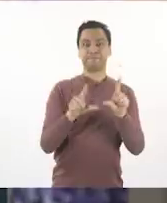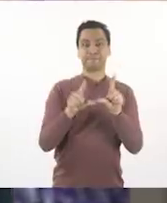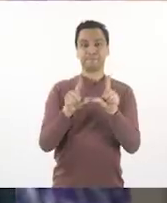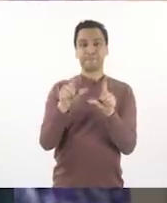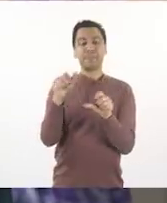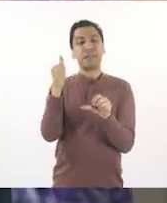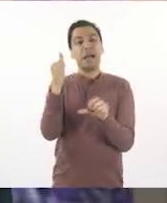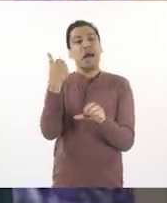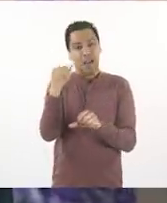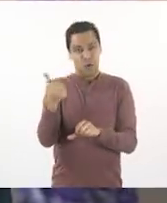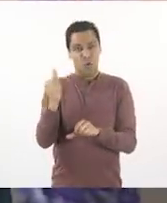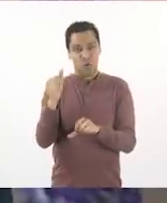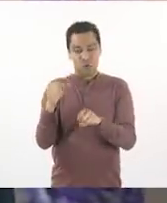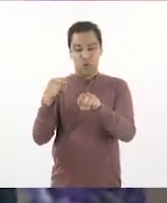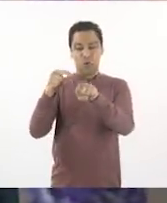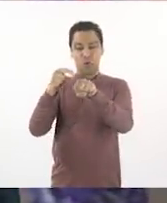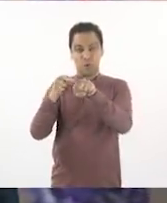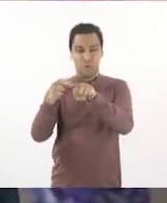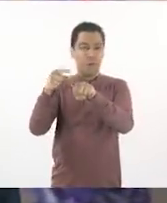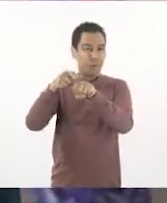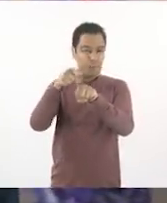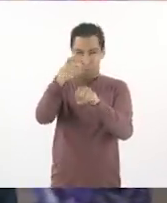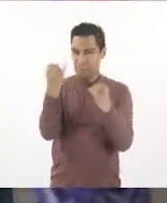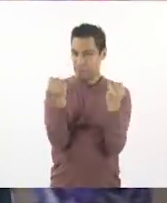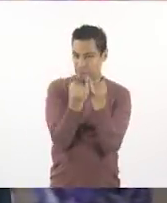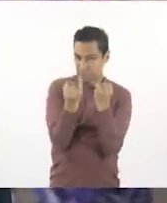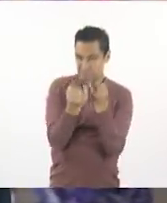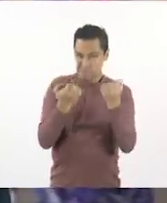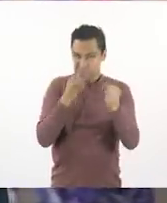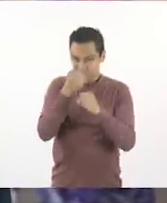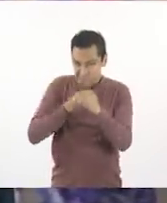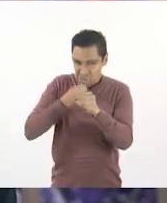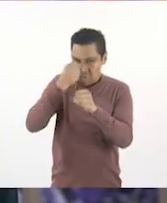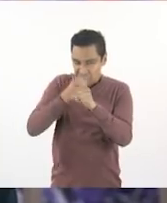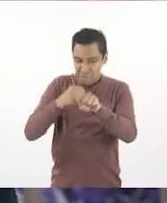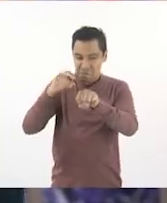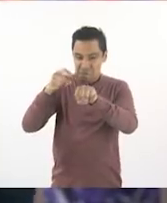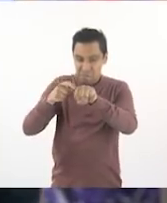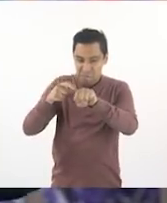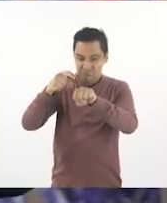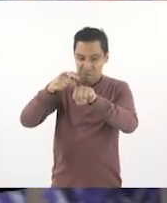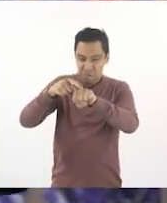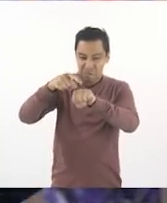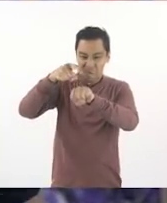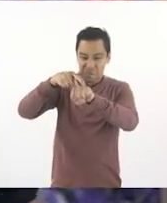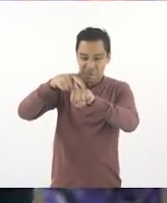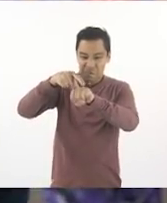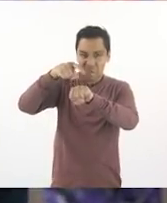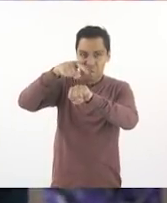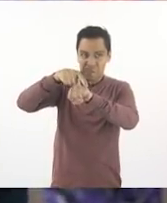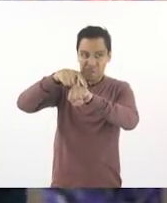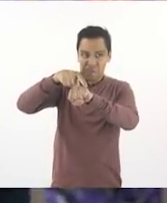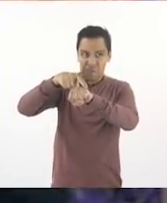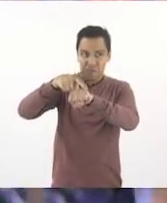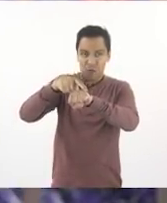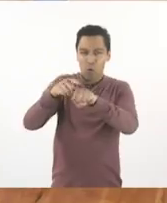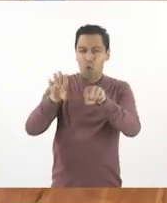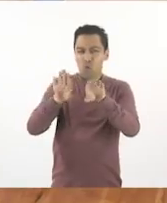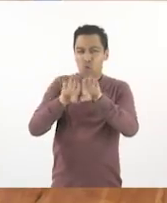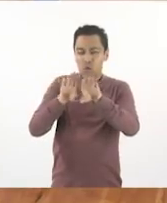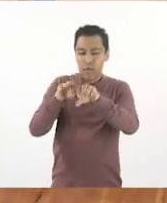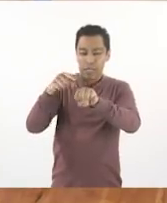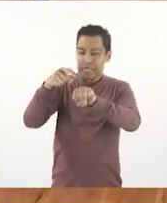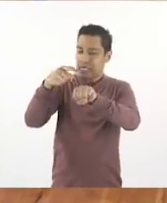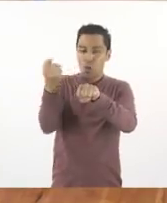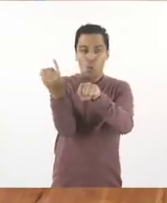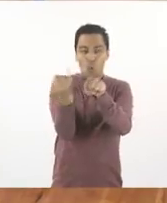Enero, febrero, marzo, abril, mayo, junio, julio... Agosto. Muy bien, ¿tiene?